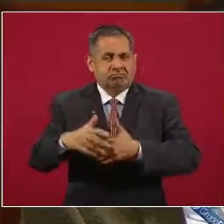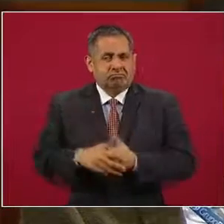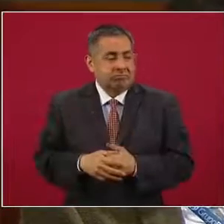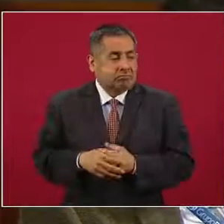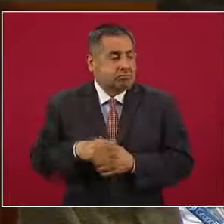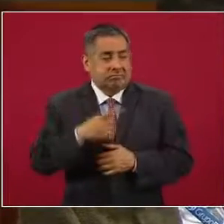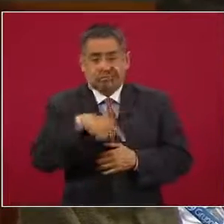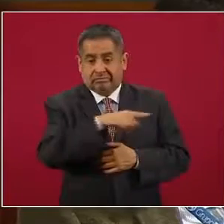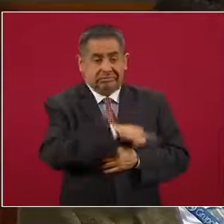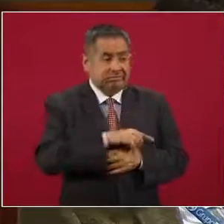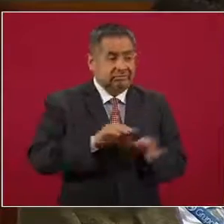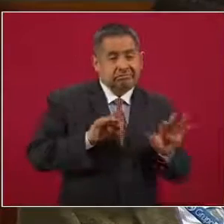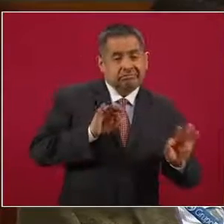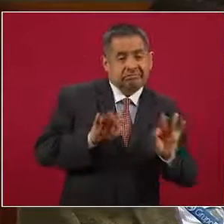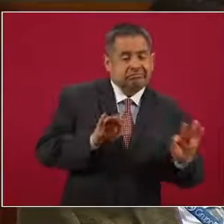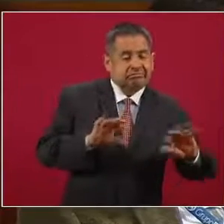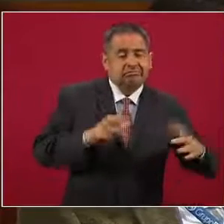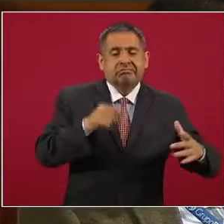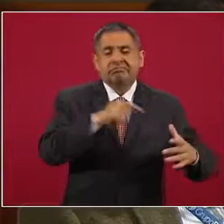alentadas